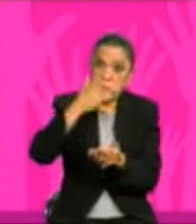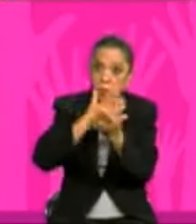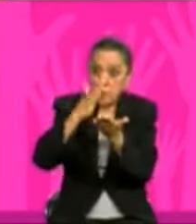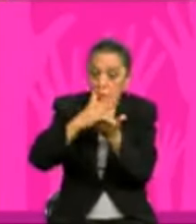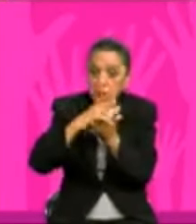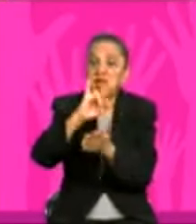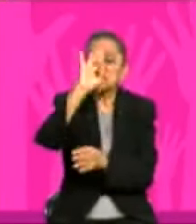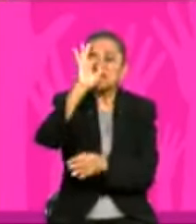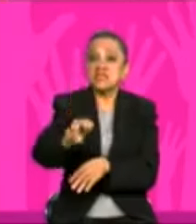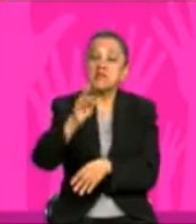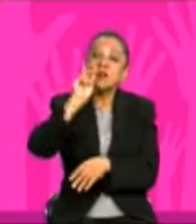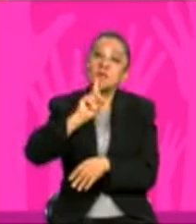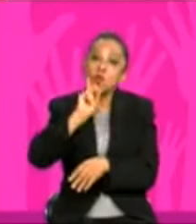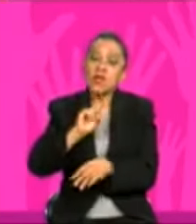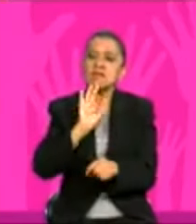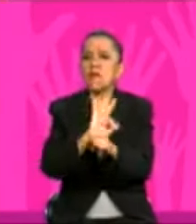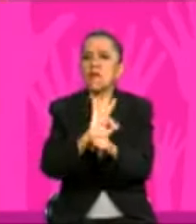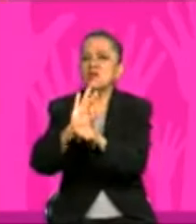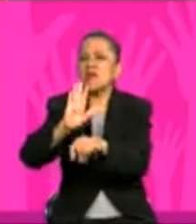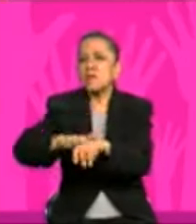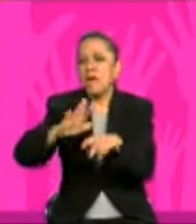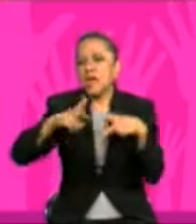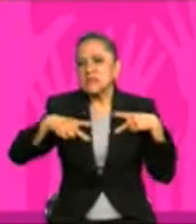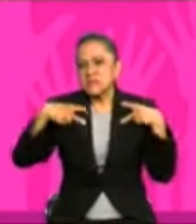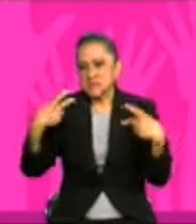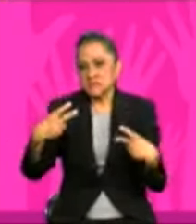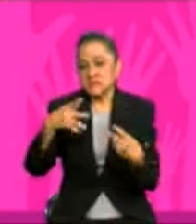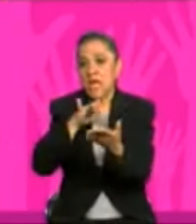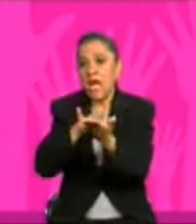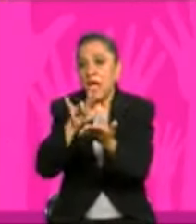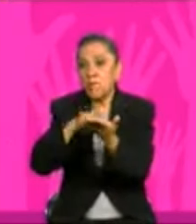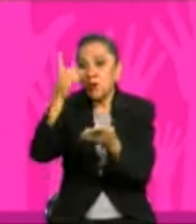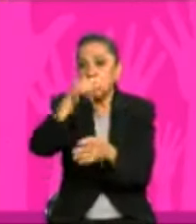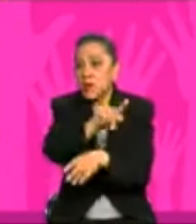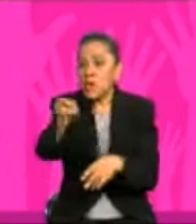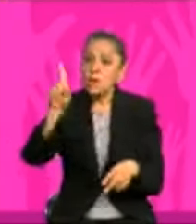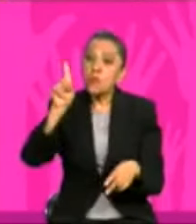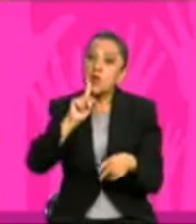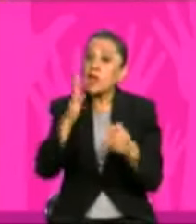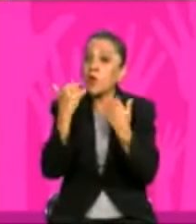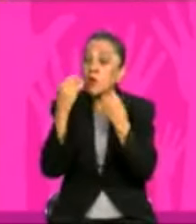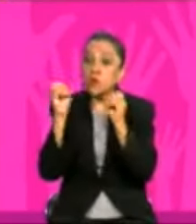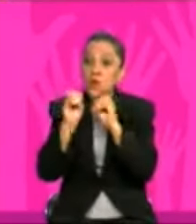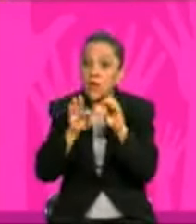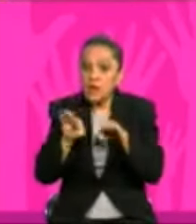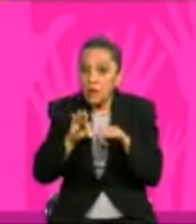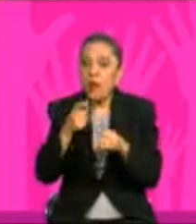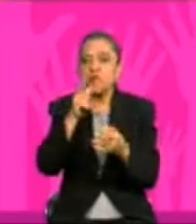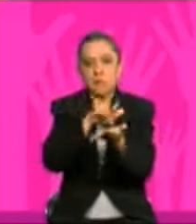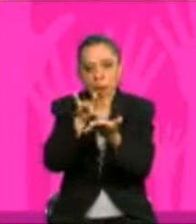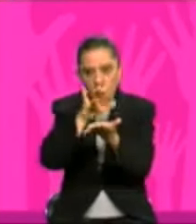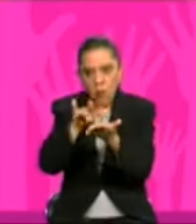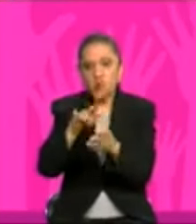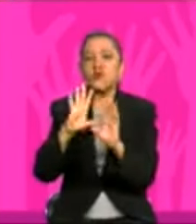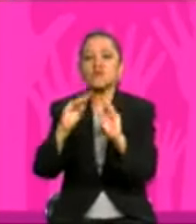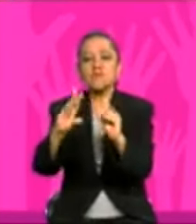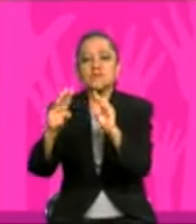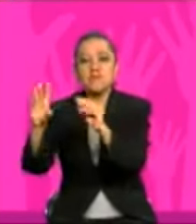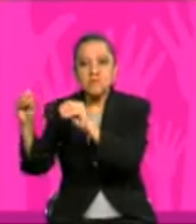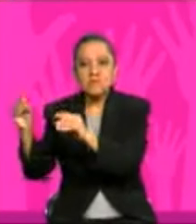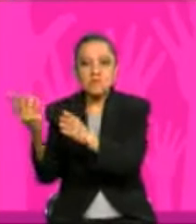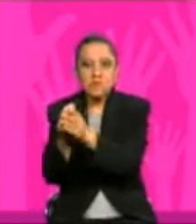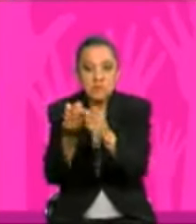a proteger a las más vulnerables con un apoyo del desempleo y la capacitación. Nos comprometemos a agilizar y a